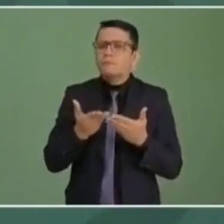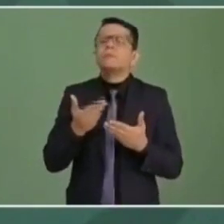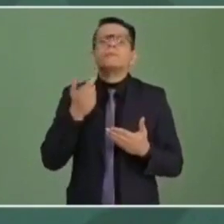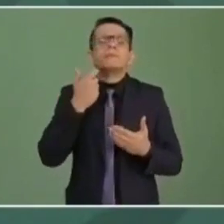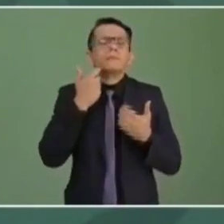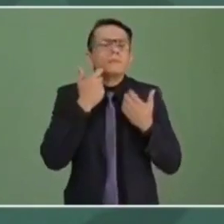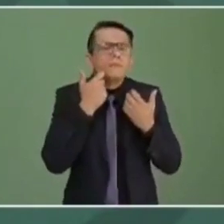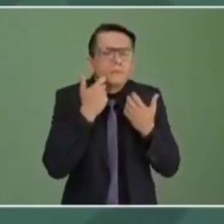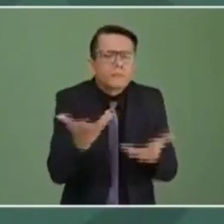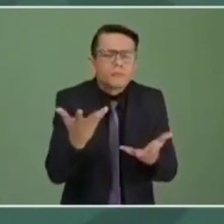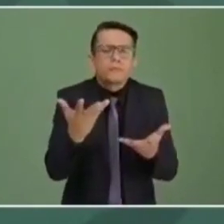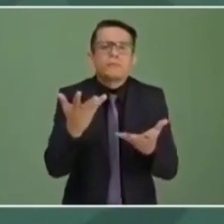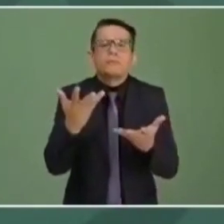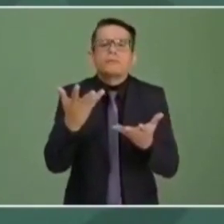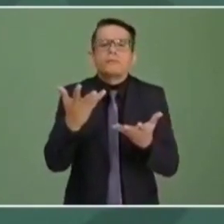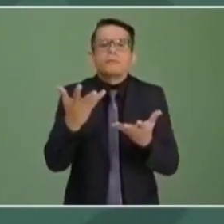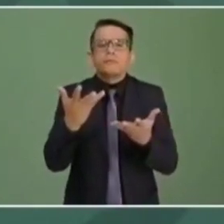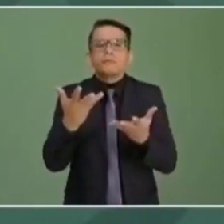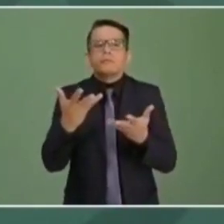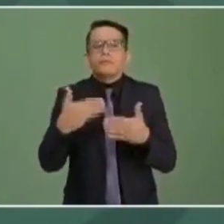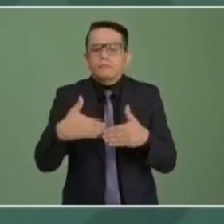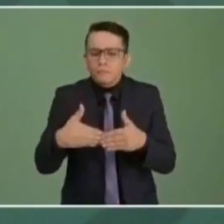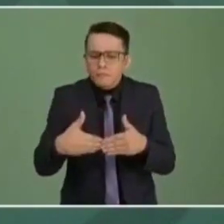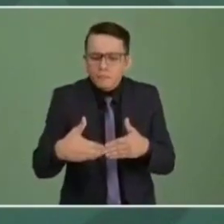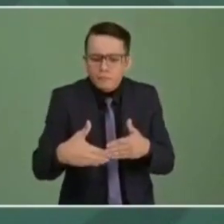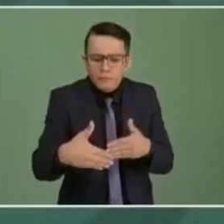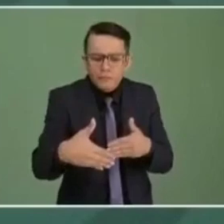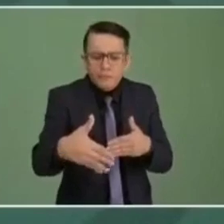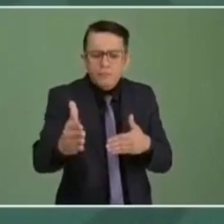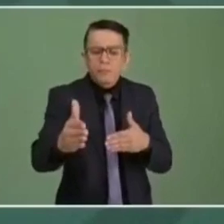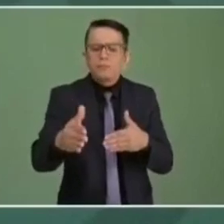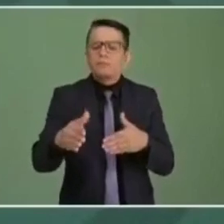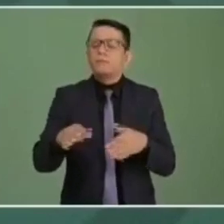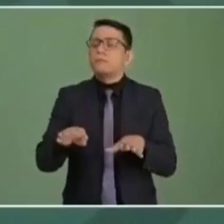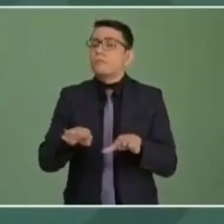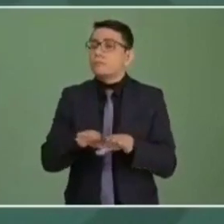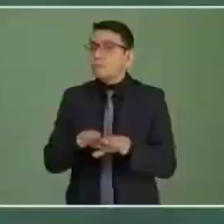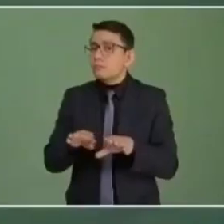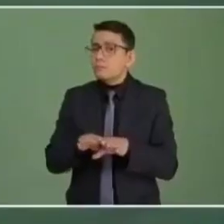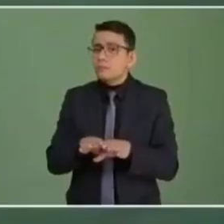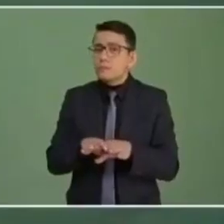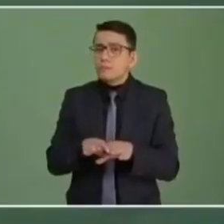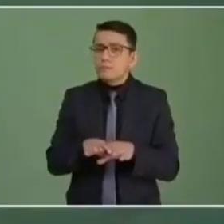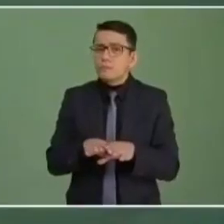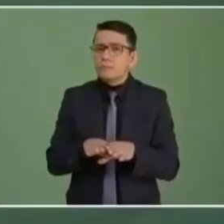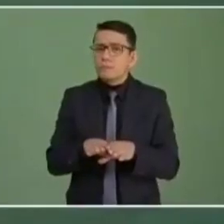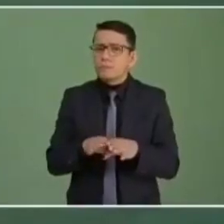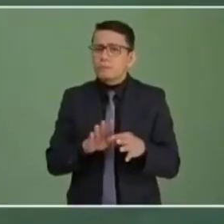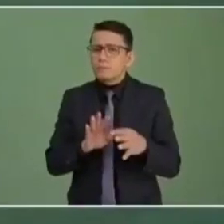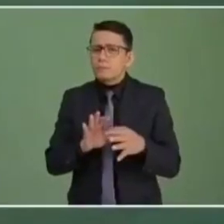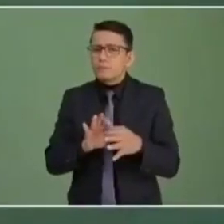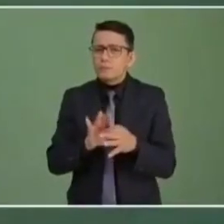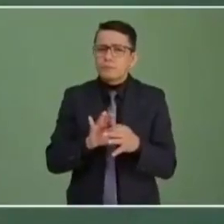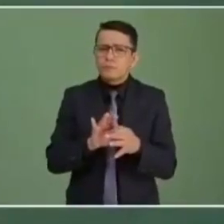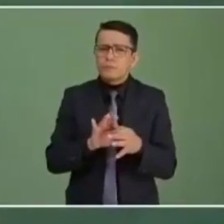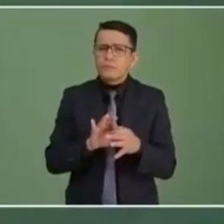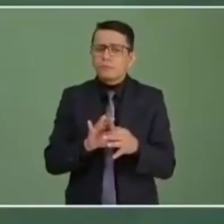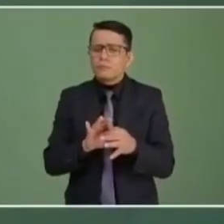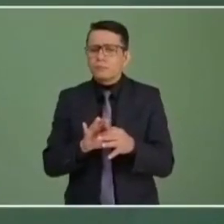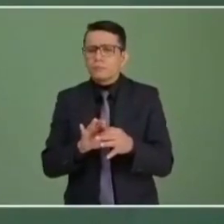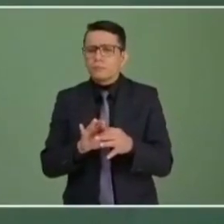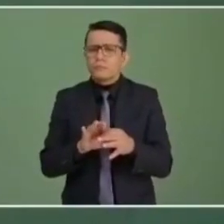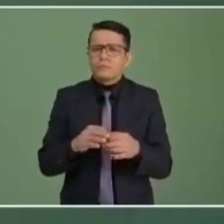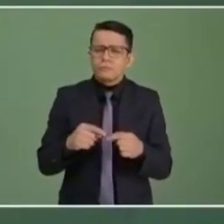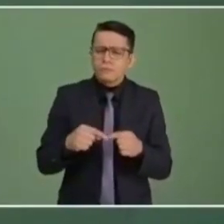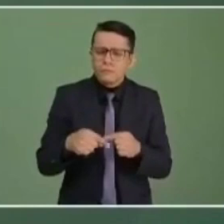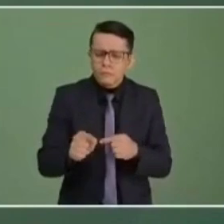Queremos enjuiciar a Zedillo porque convirtió las deudas privadas de unos cuantos en